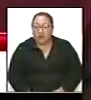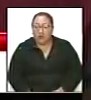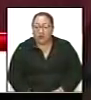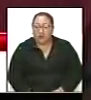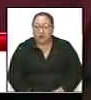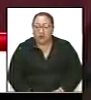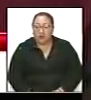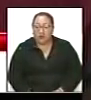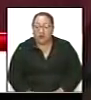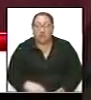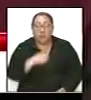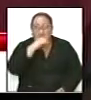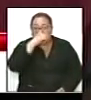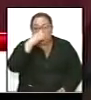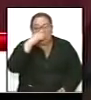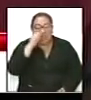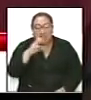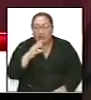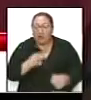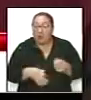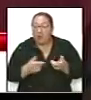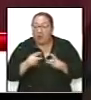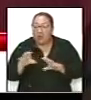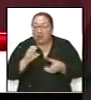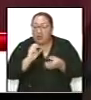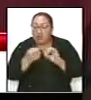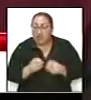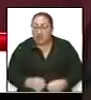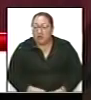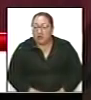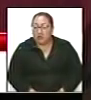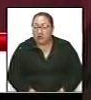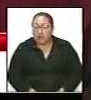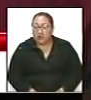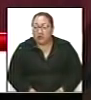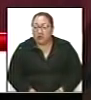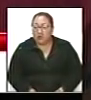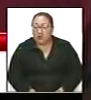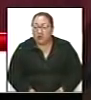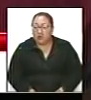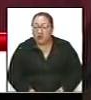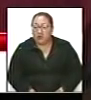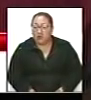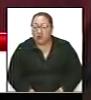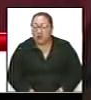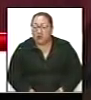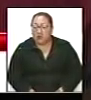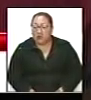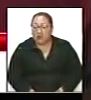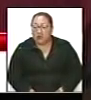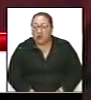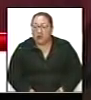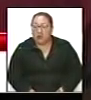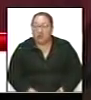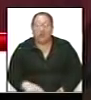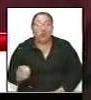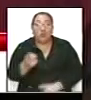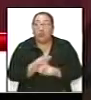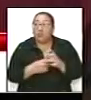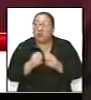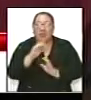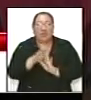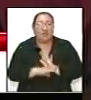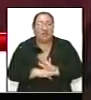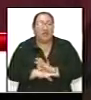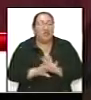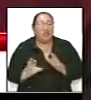en el juicio. Al momento de hacer el cálculo, el peritaje no suma o no resta entre lo que